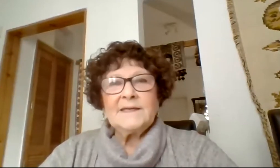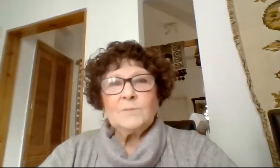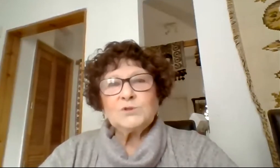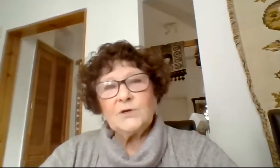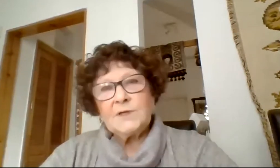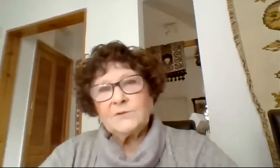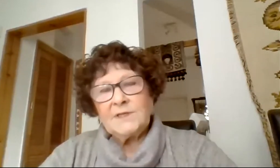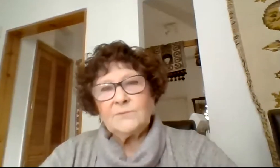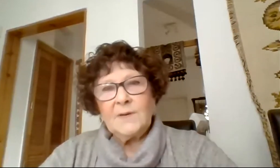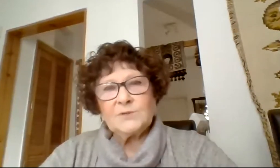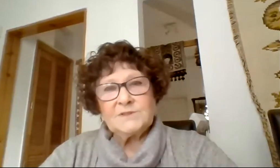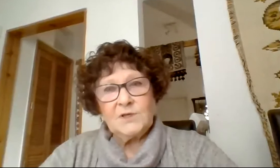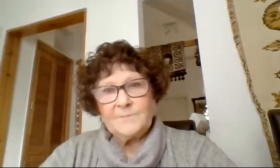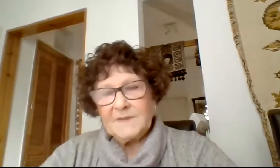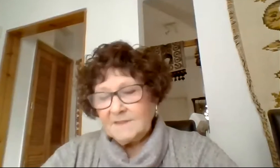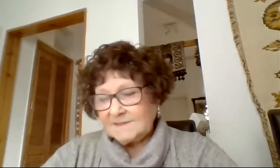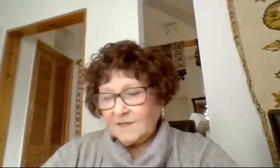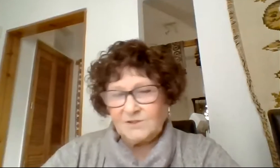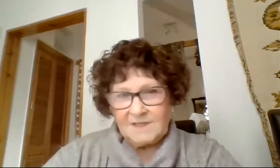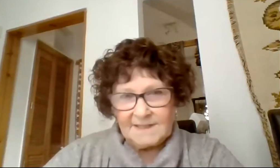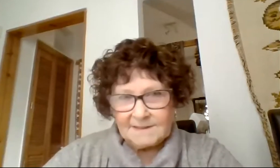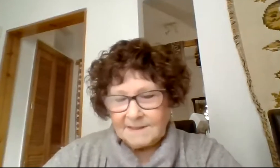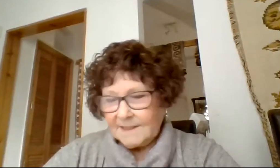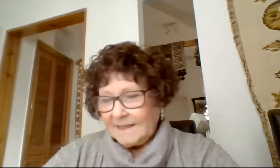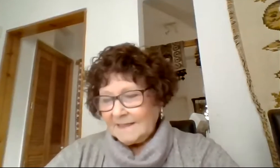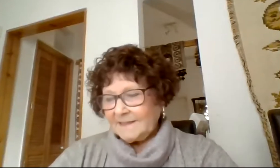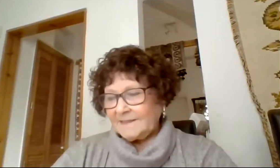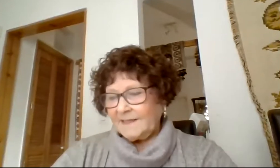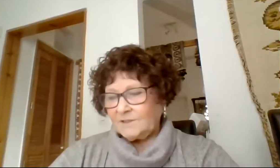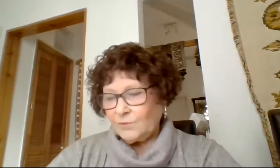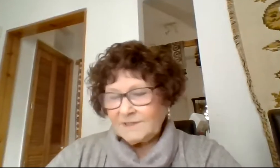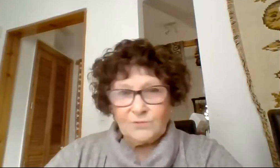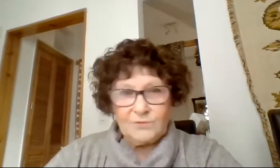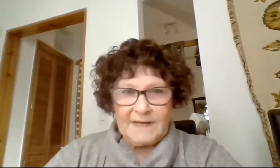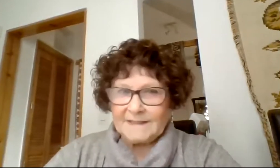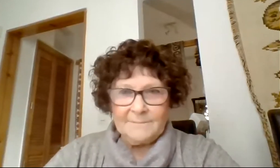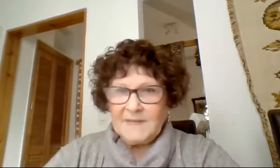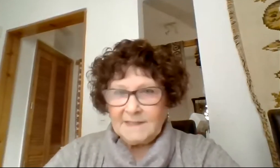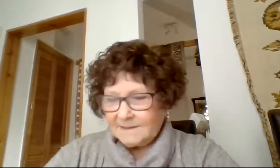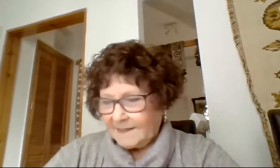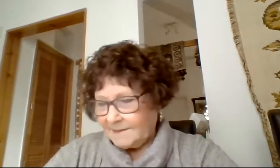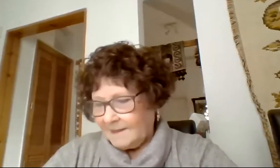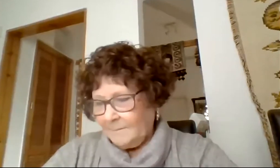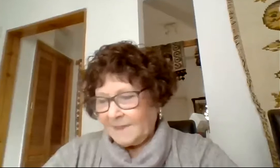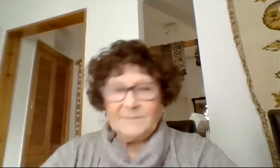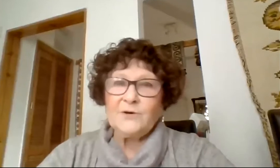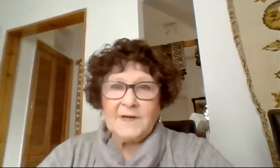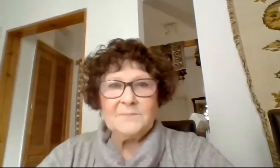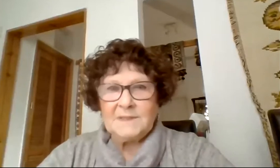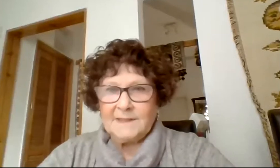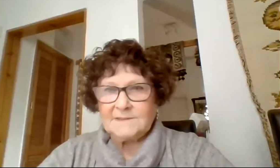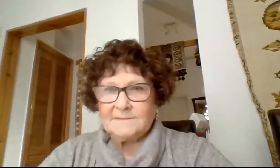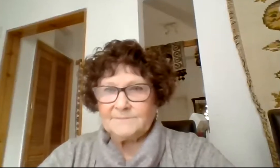que en el Museo ICO tiene una exposición y dice lo siguiente: la arquitectura es una herramienta para